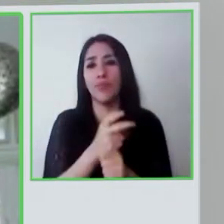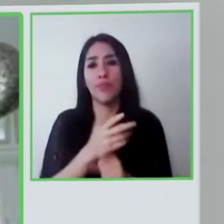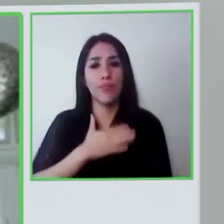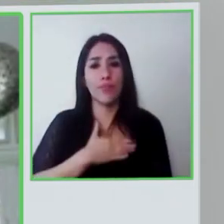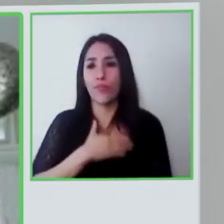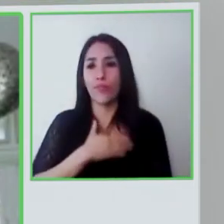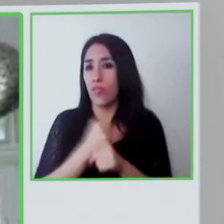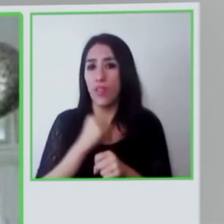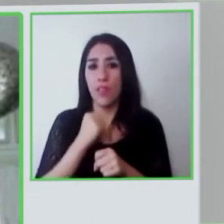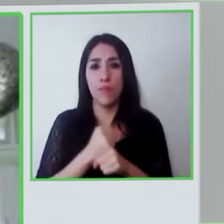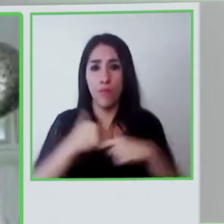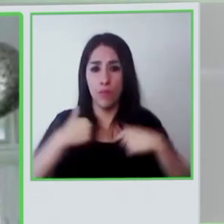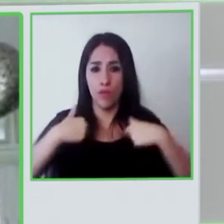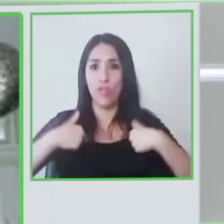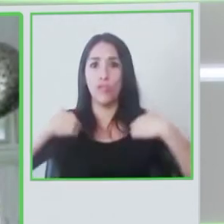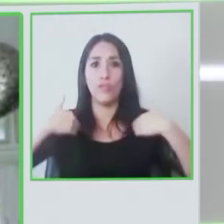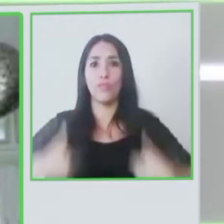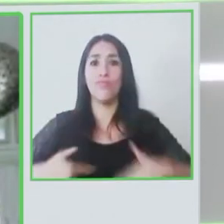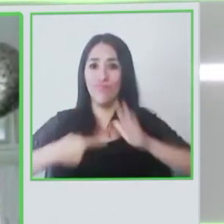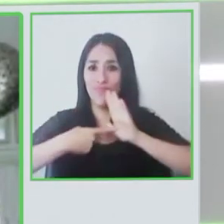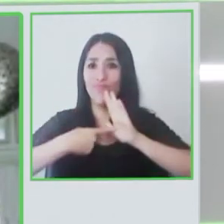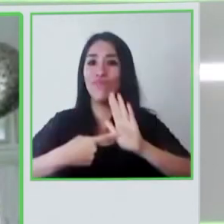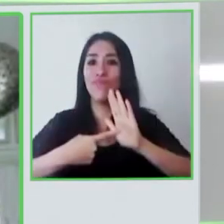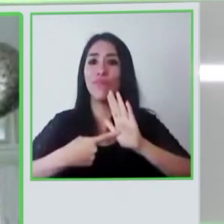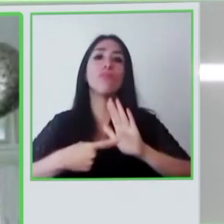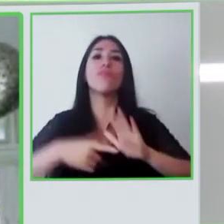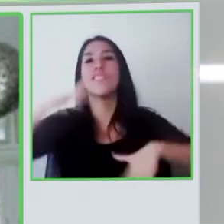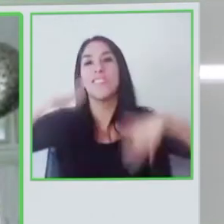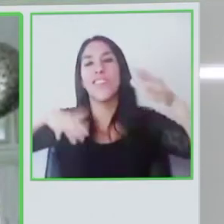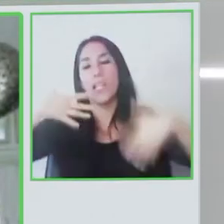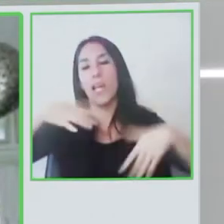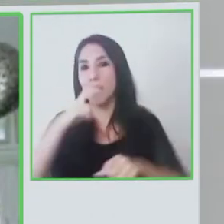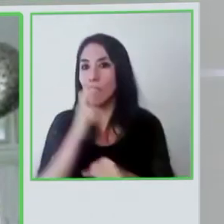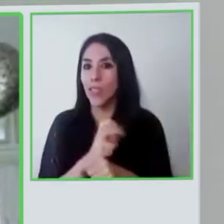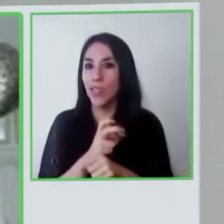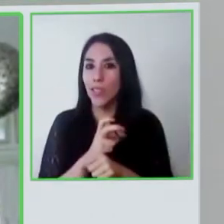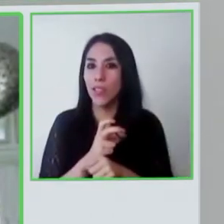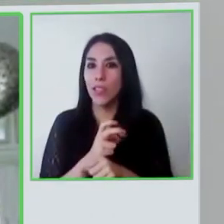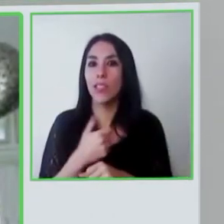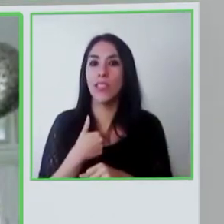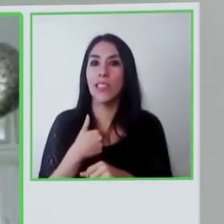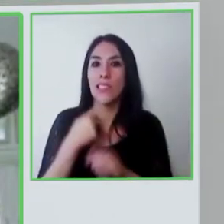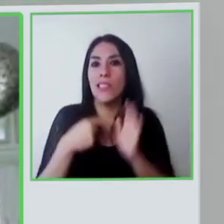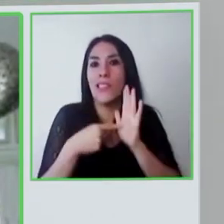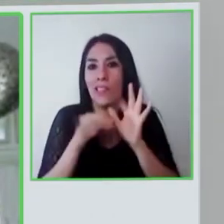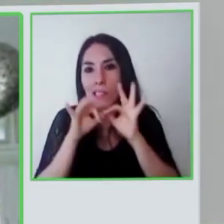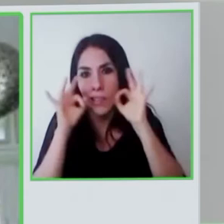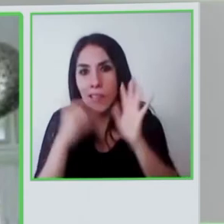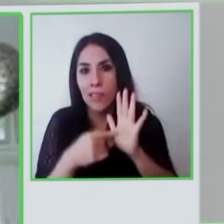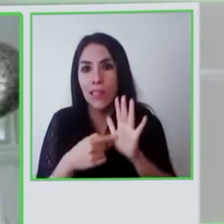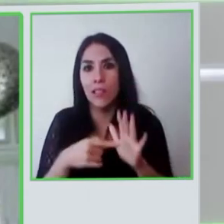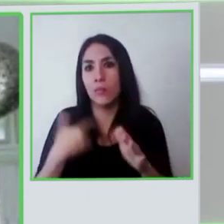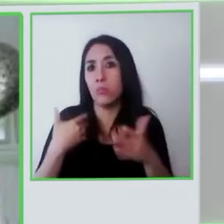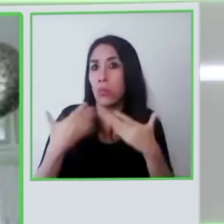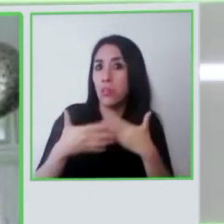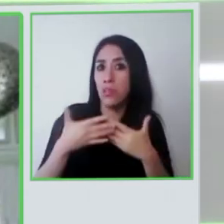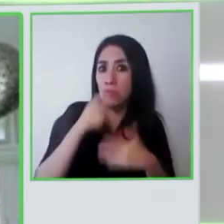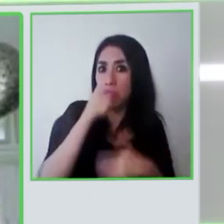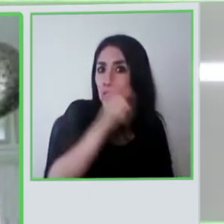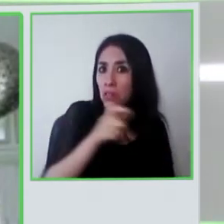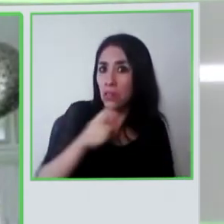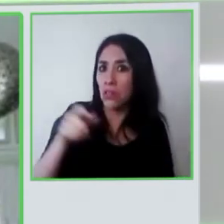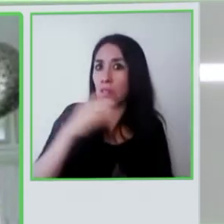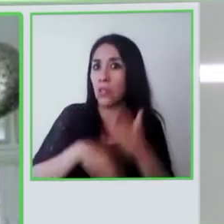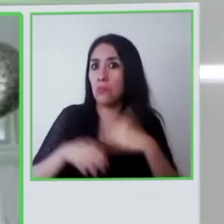haciendo estos grupos de recursos es que están haciendo que sea más fácil para los empleados con discapacidades sin importar cuál sea su